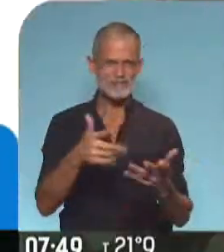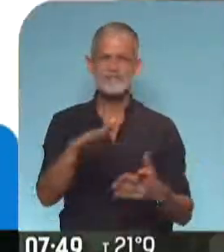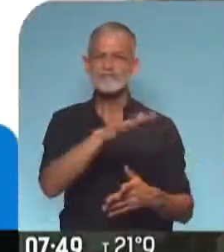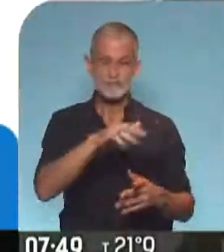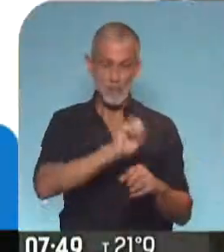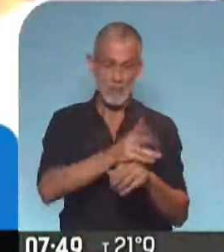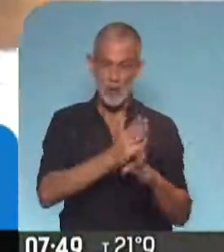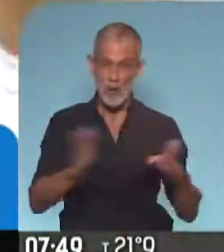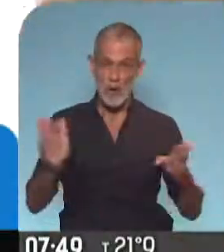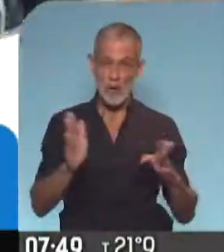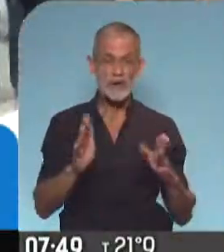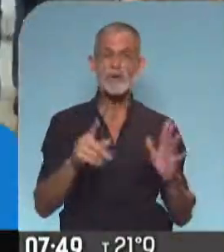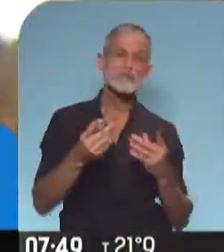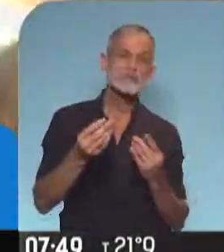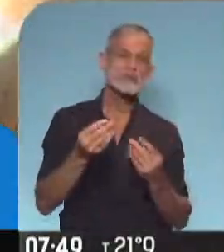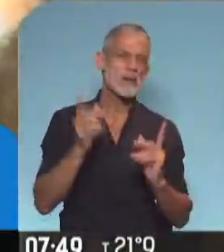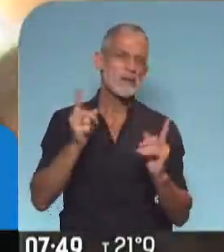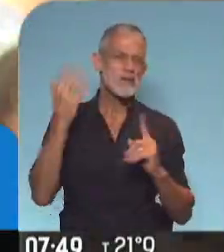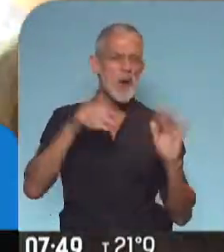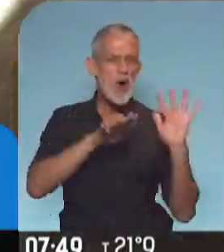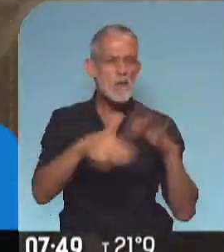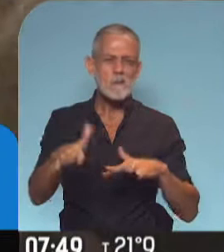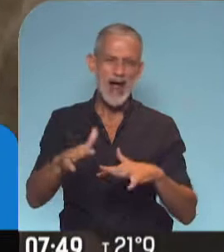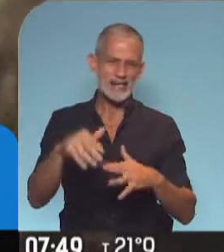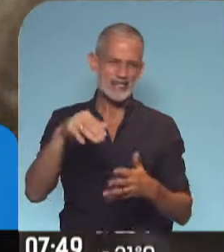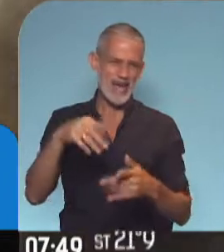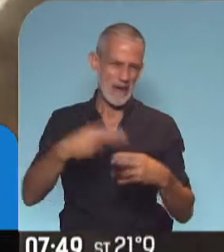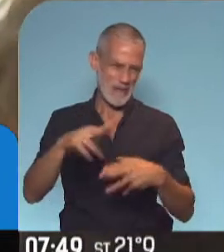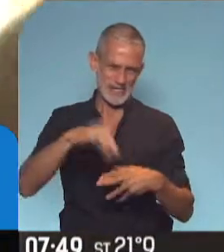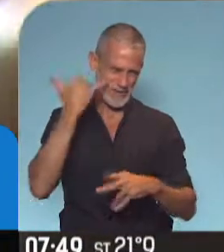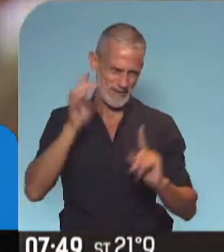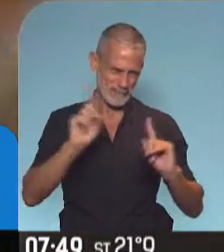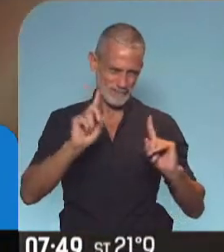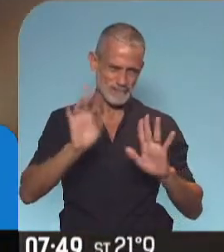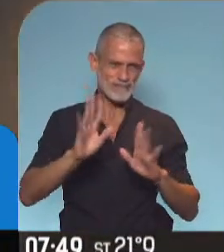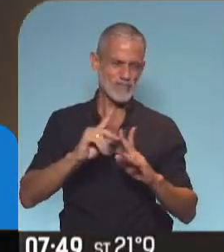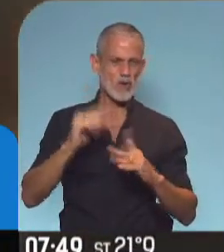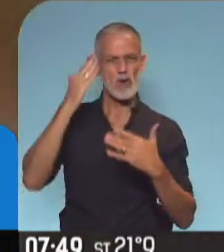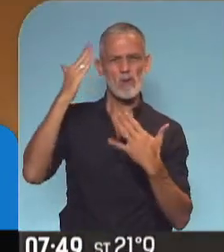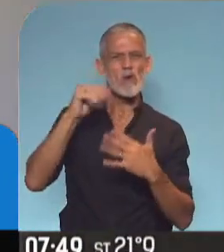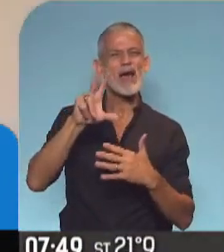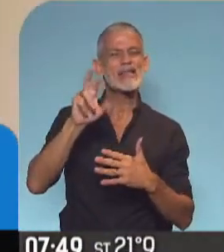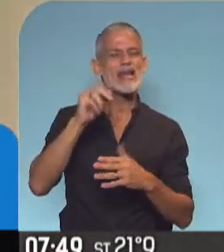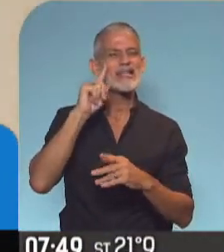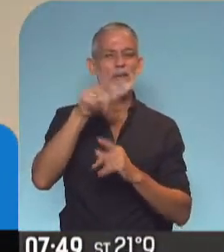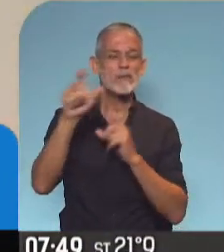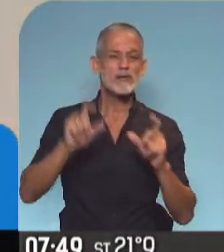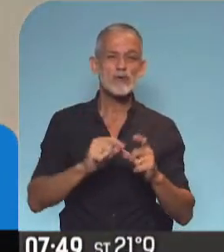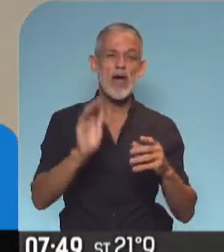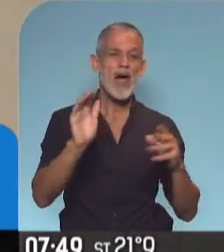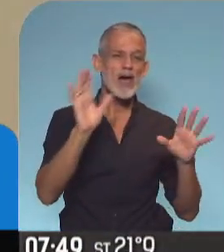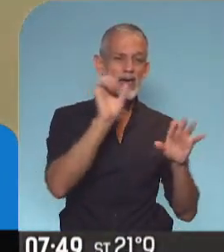de la pandemia, no se realizará la tradicional marcha a Plaza de Mayo, con la que se recuerda a los 30.000 detenidos